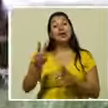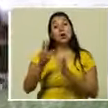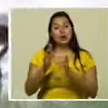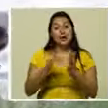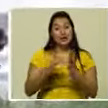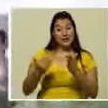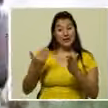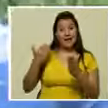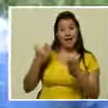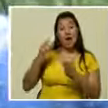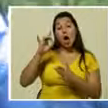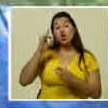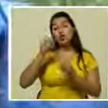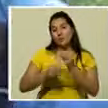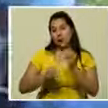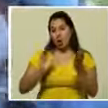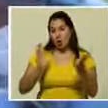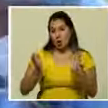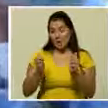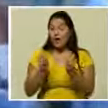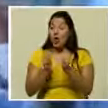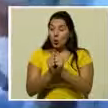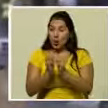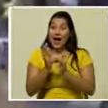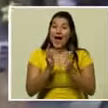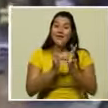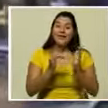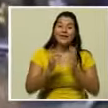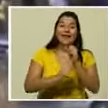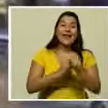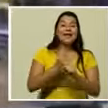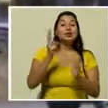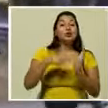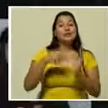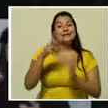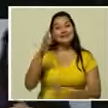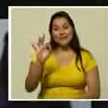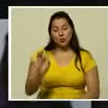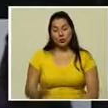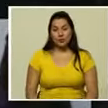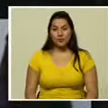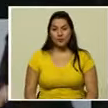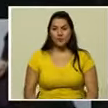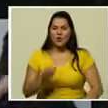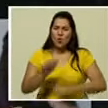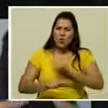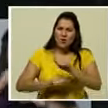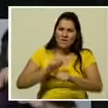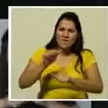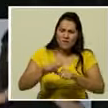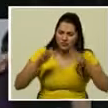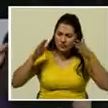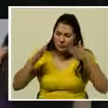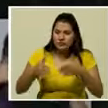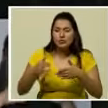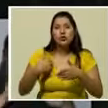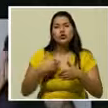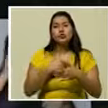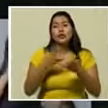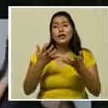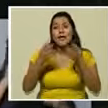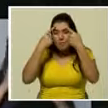habían 8 homicidios menos que en el mismo periodo, pero del año 2019. Con un esfuerzo focalizado se busca reducir